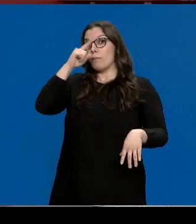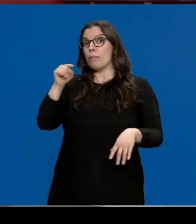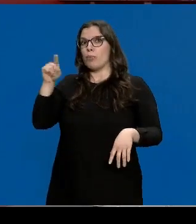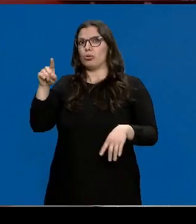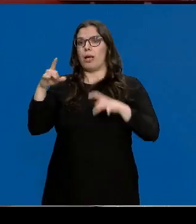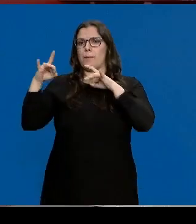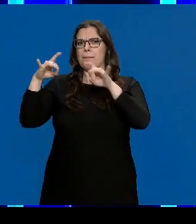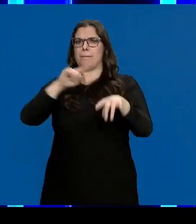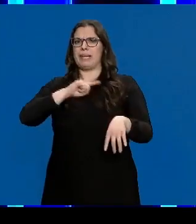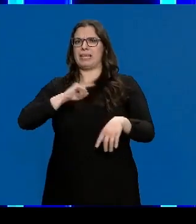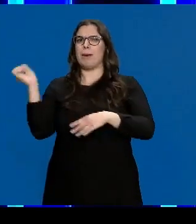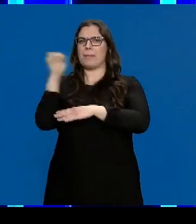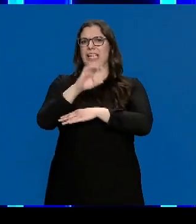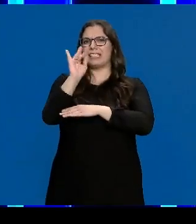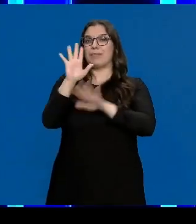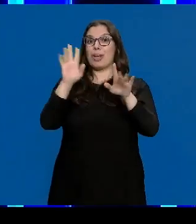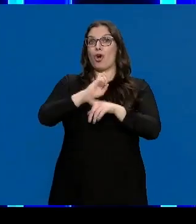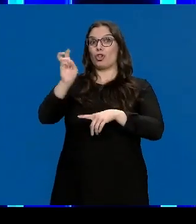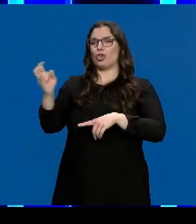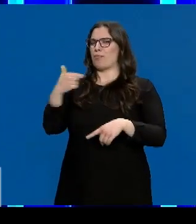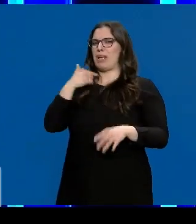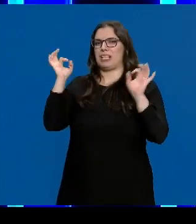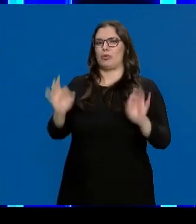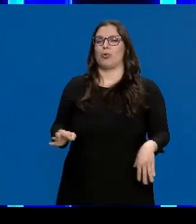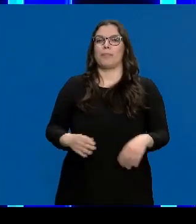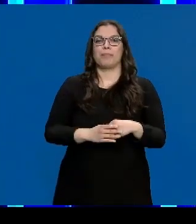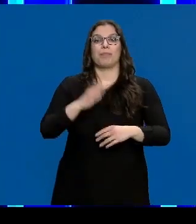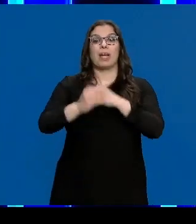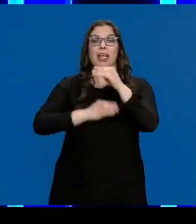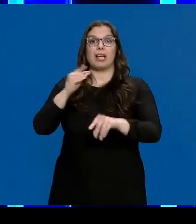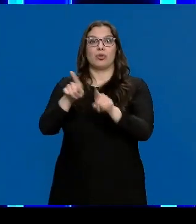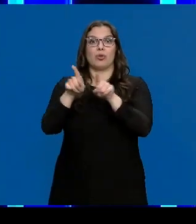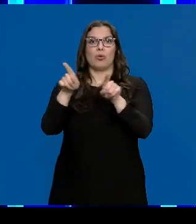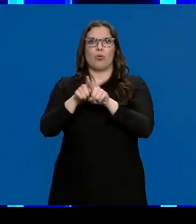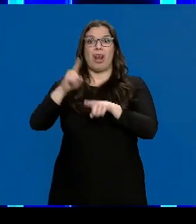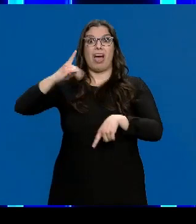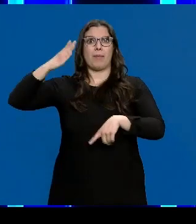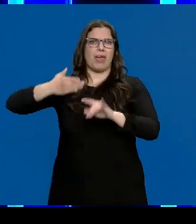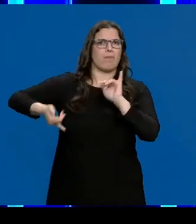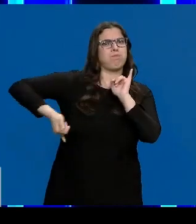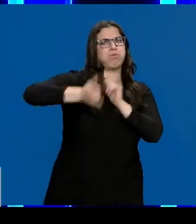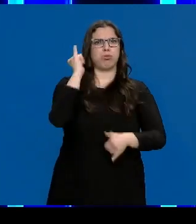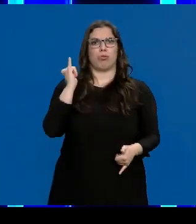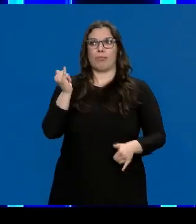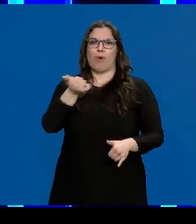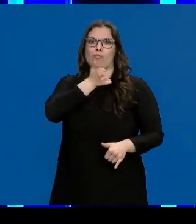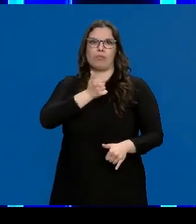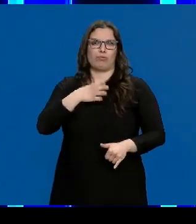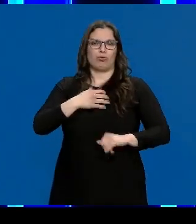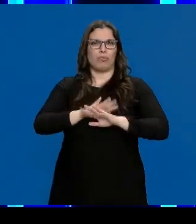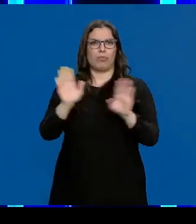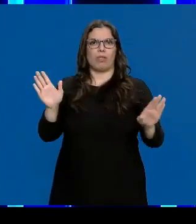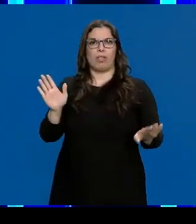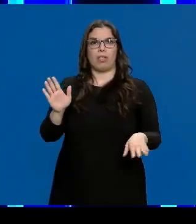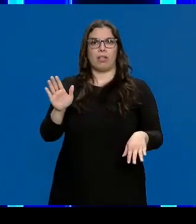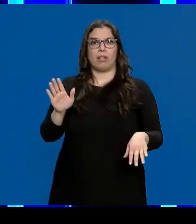batallas. Lo que ha hecho es echarlos directamente con una amenaza que nadie puede soportar. No me gusta